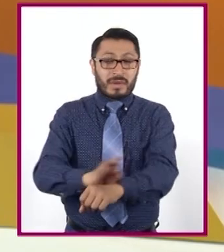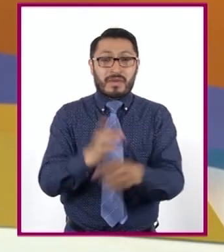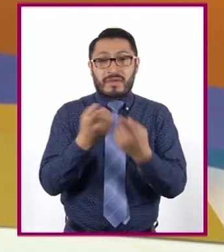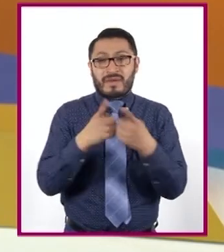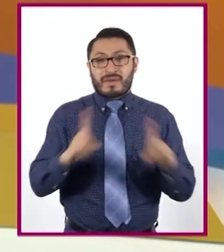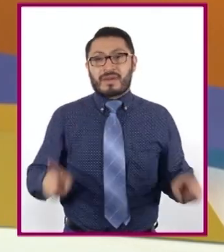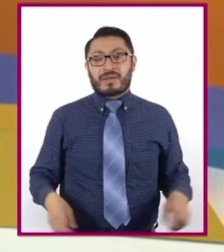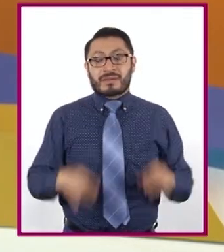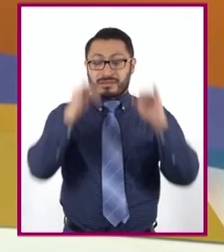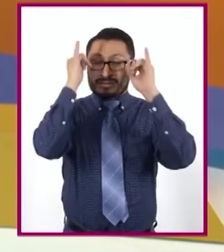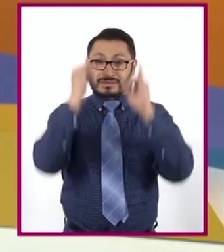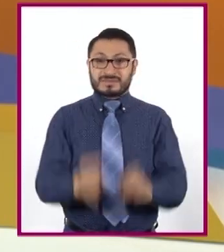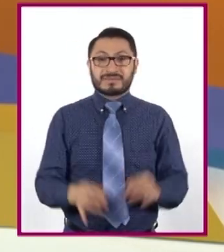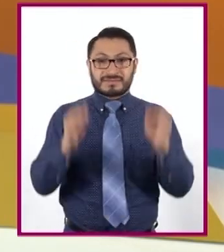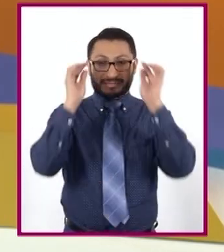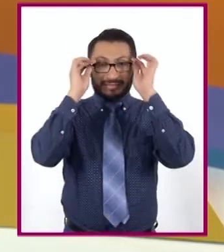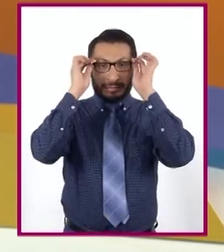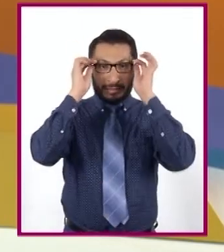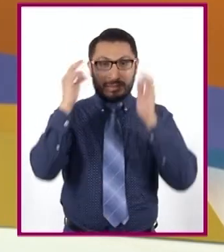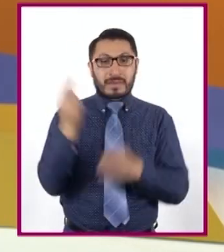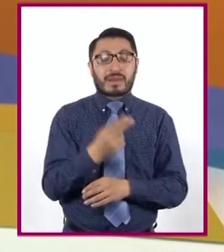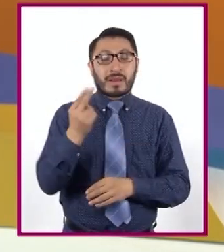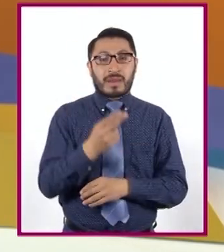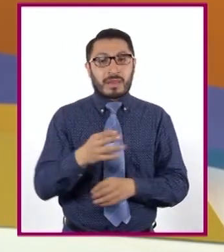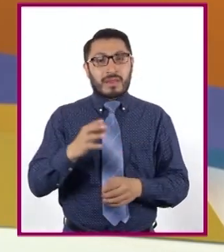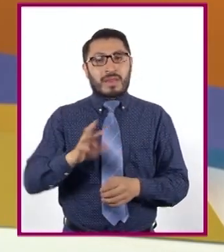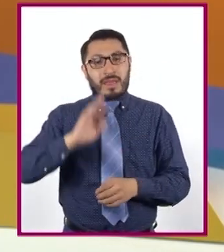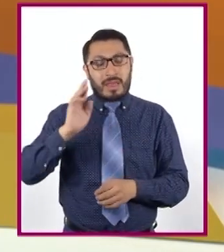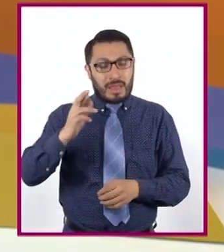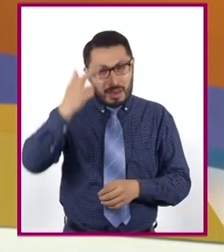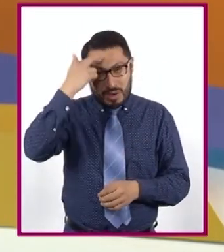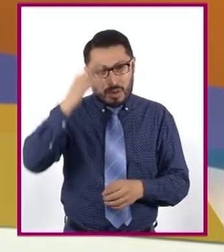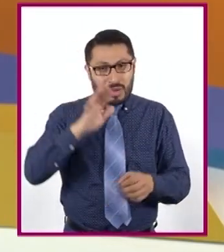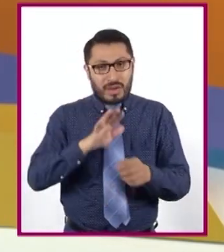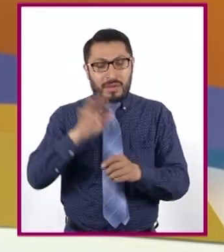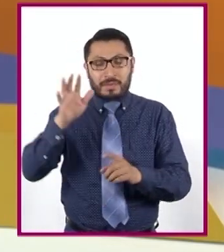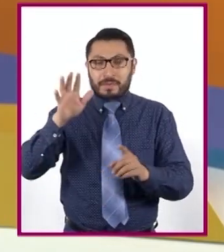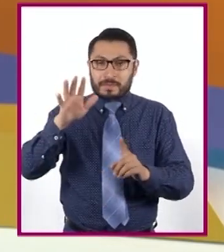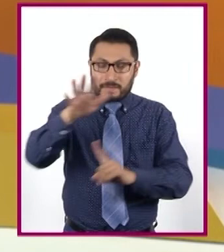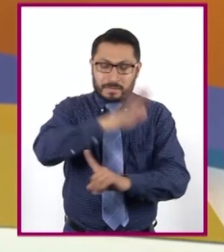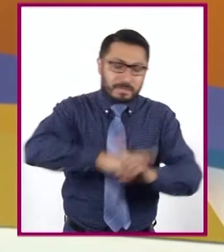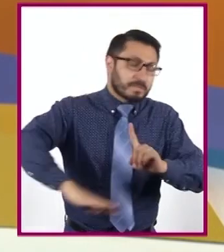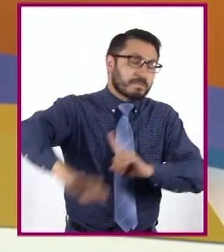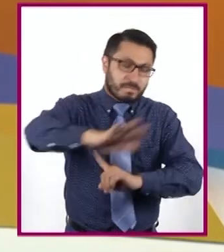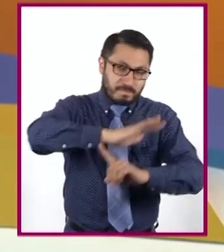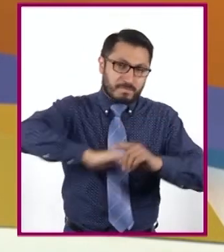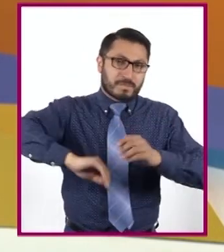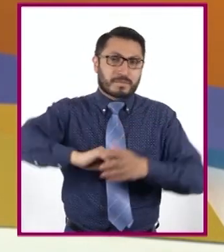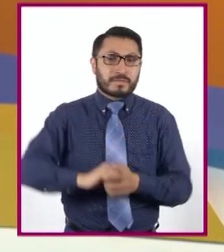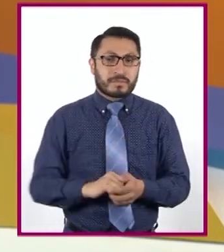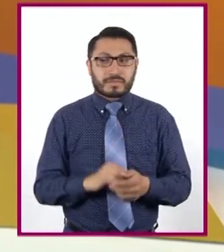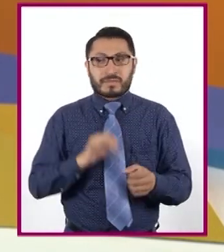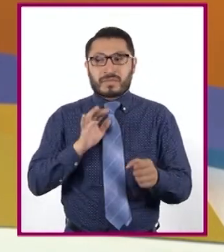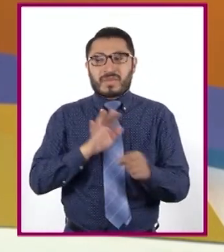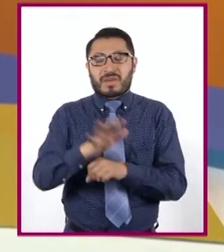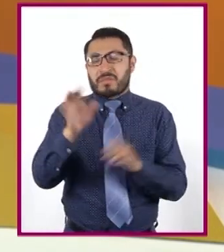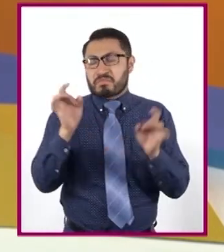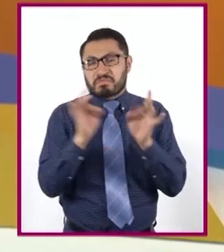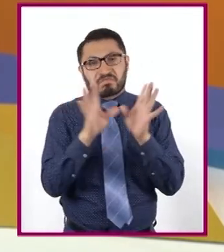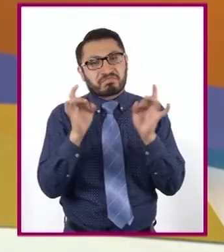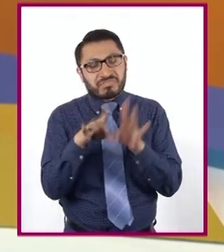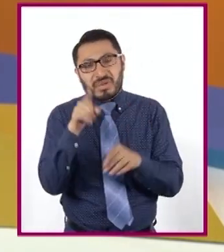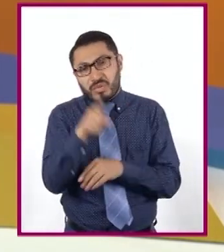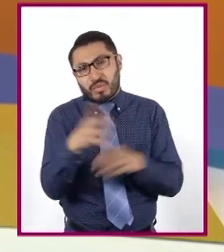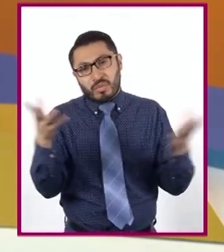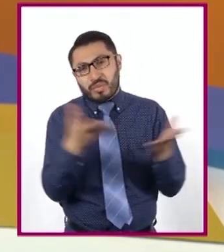integral, requieren tomar en cuenta las condiciones que hay en su entorno. ¿En qué condiciones pueden llevar a